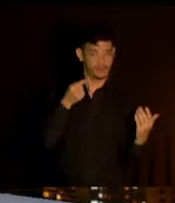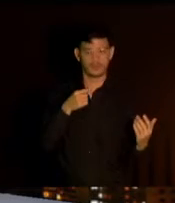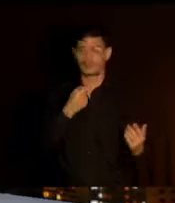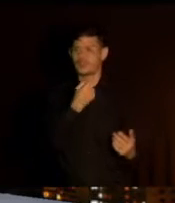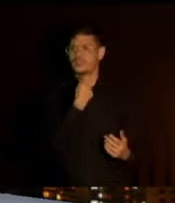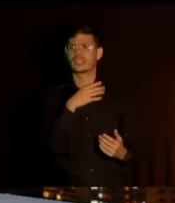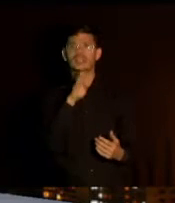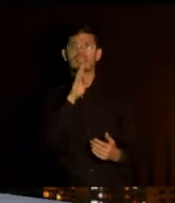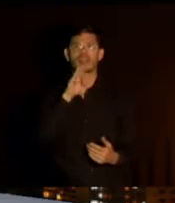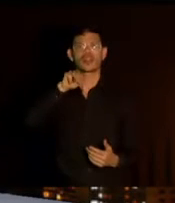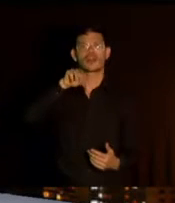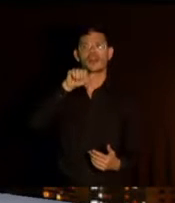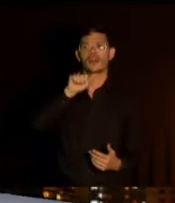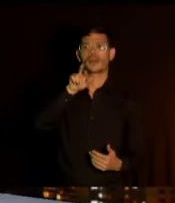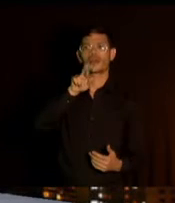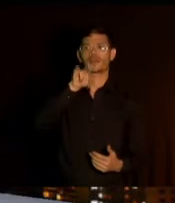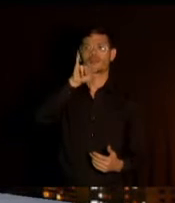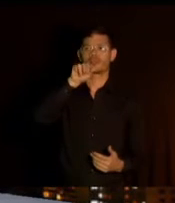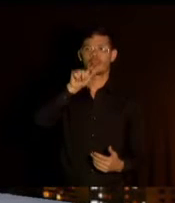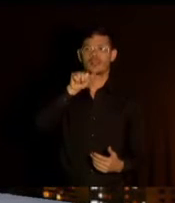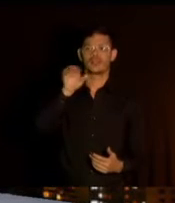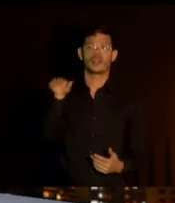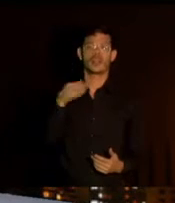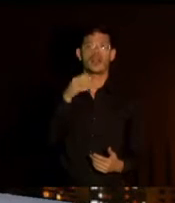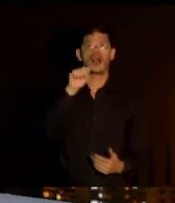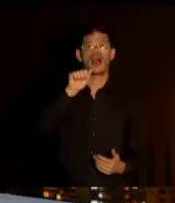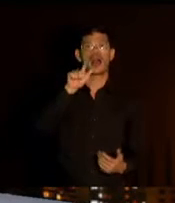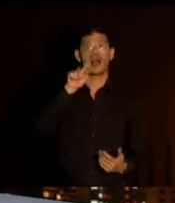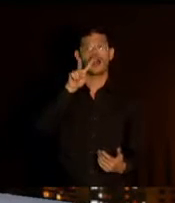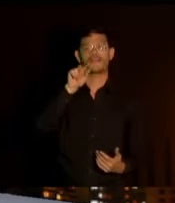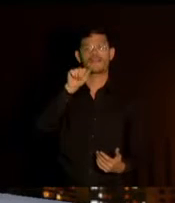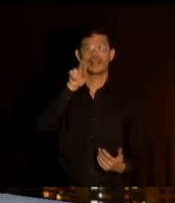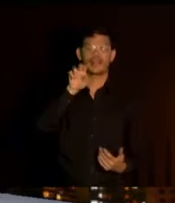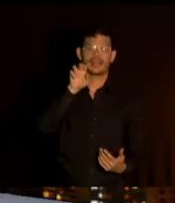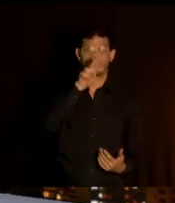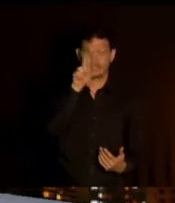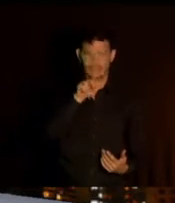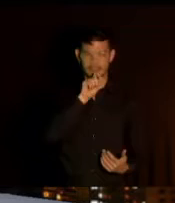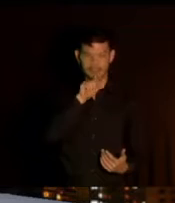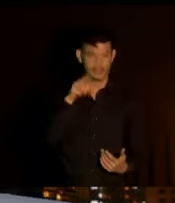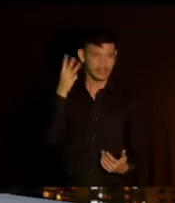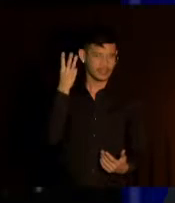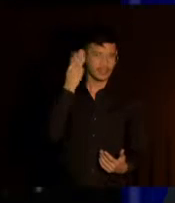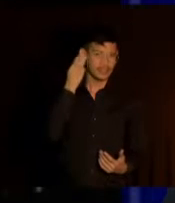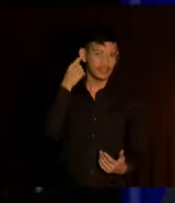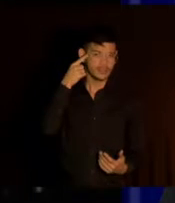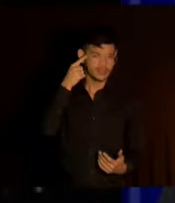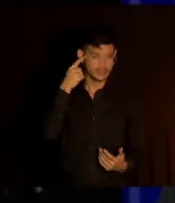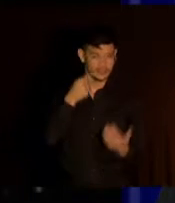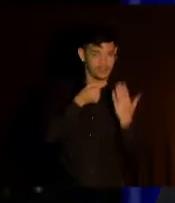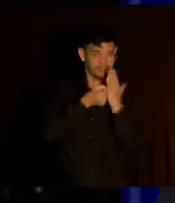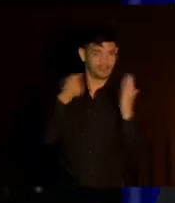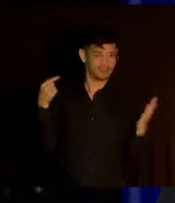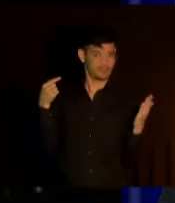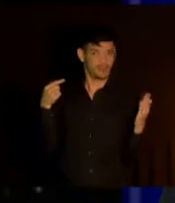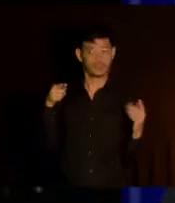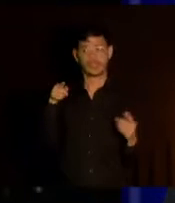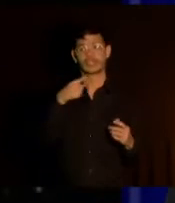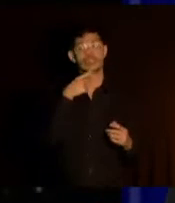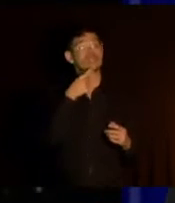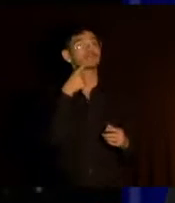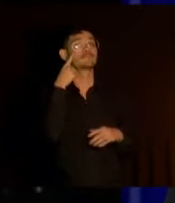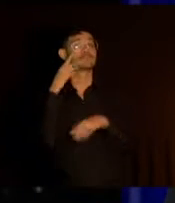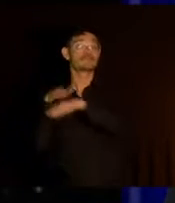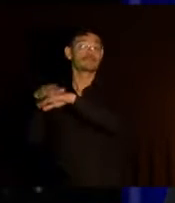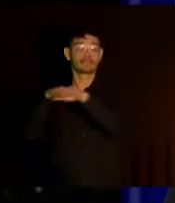María Cristina Álvarez. Bien, la respondo. Sí, dale. Bien. El síndrome de Down está contemplado dentro